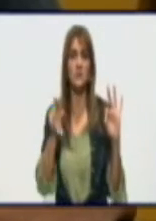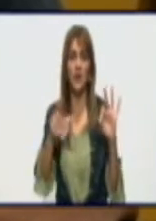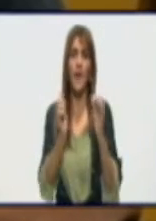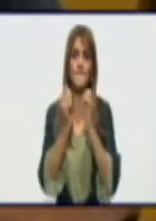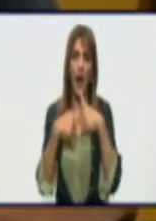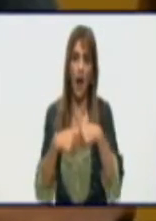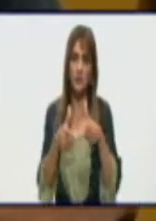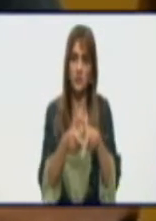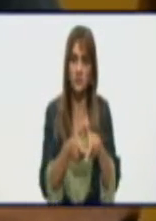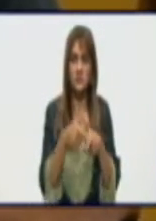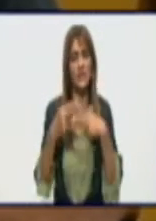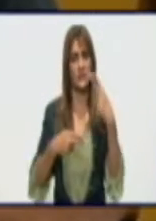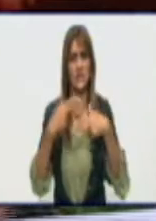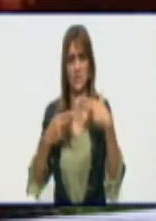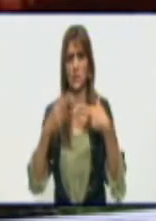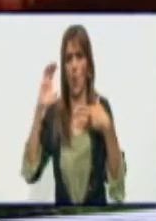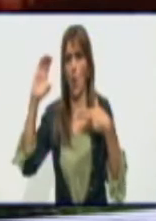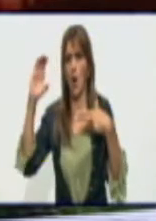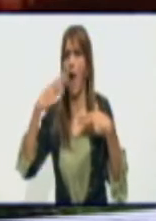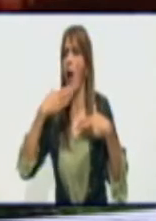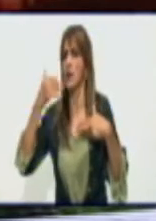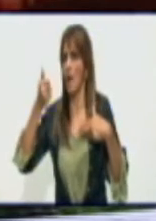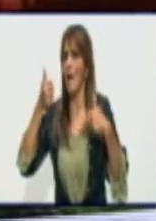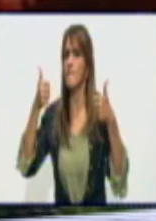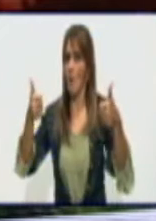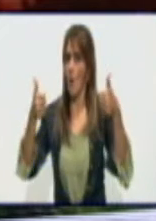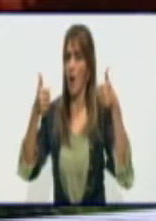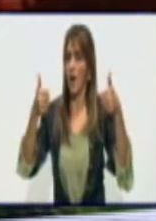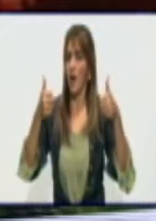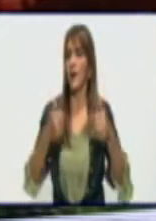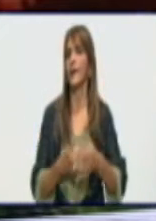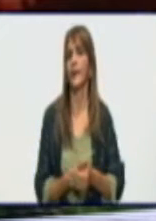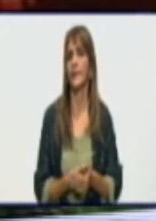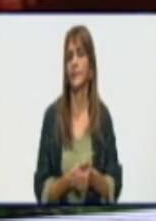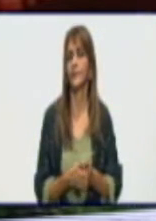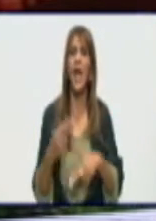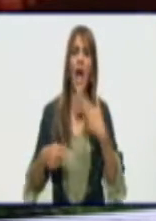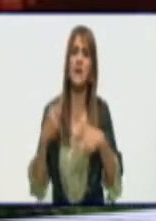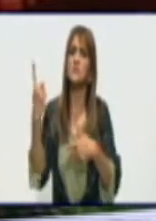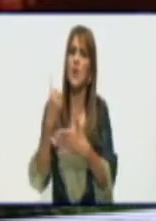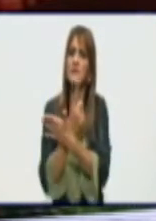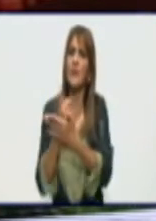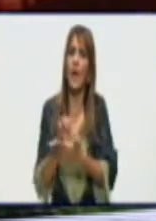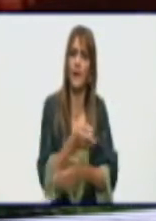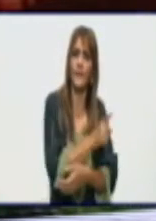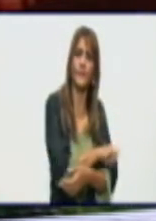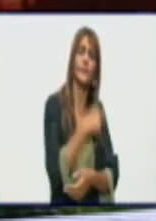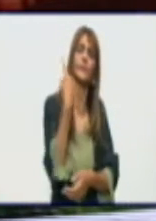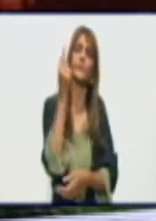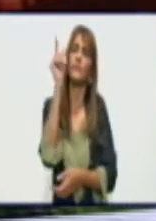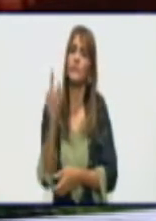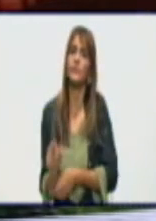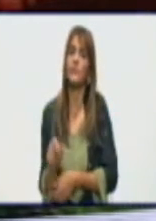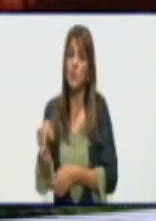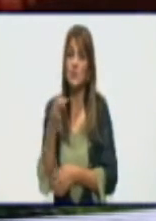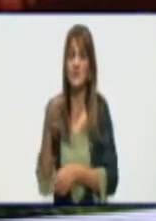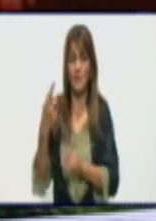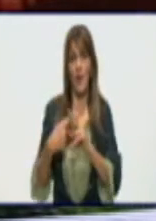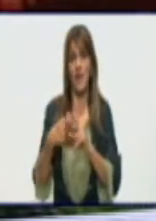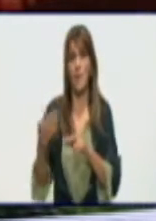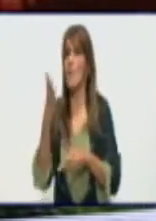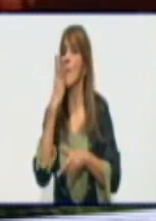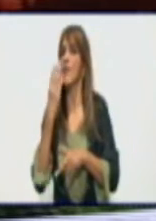Hace aproximadamente una semana, un bayamés me abordó en la calle y me decía, he ido 3 veces a